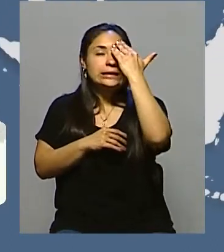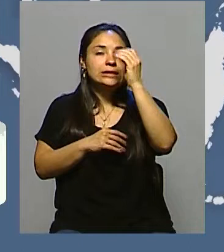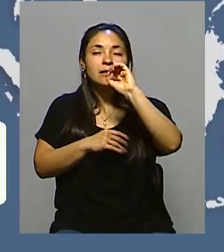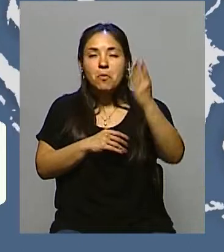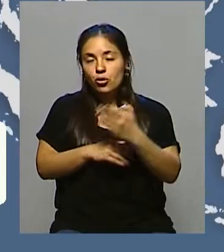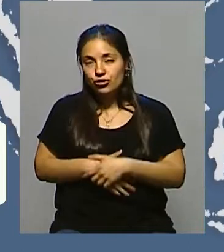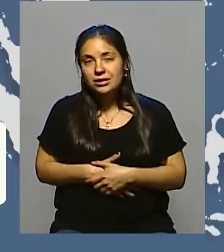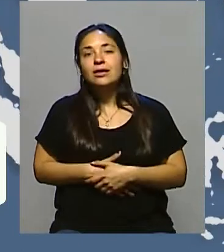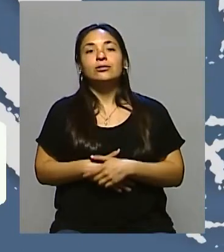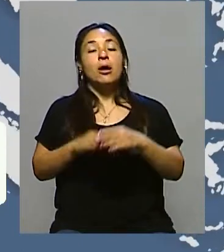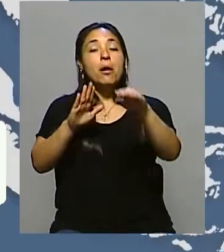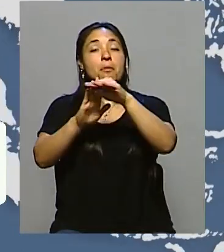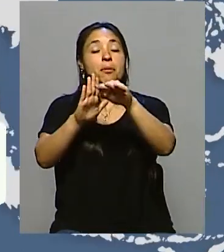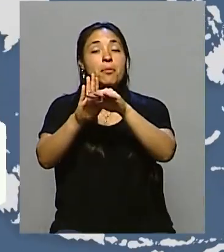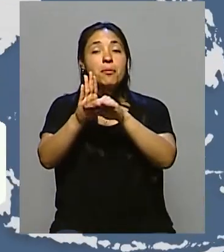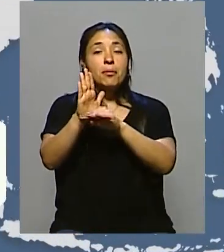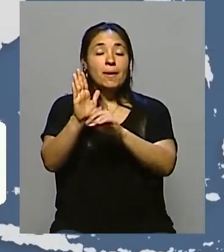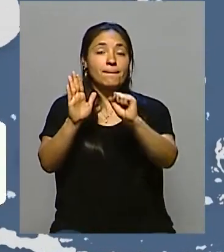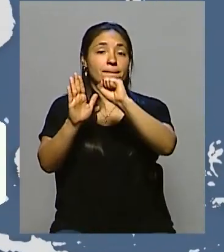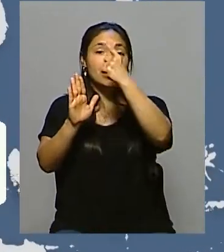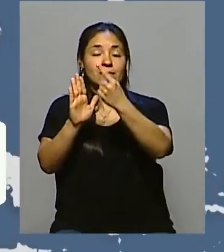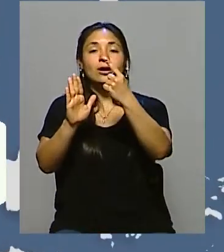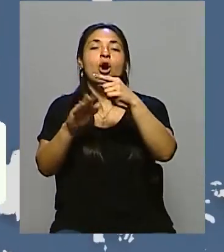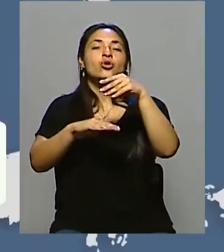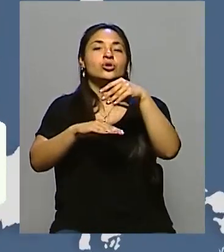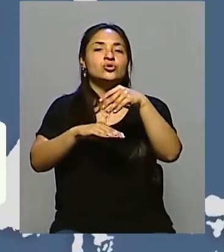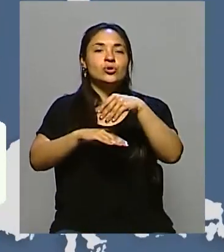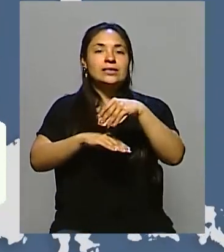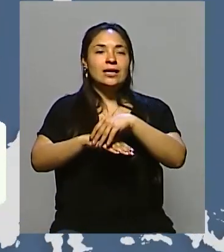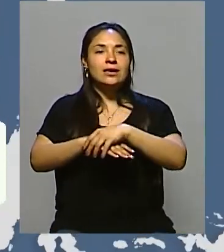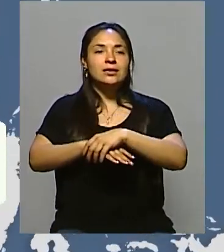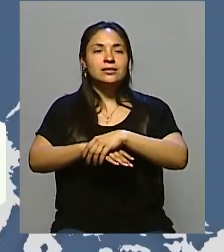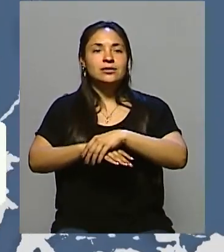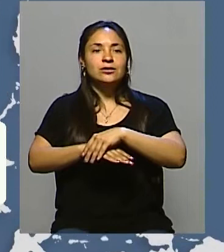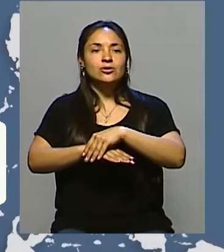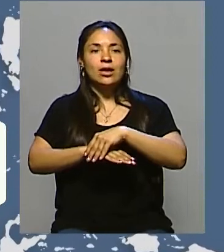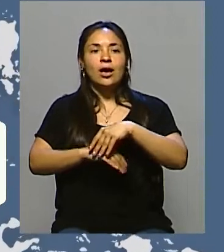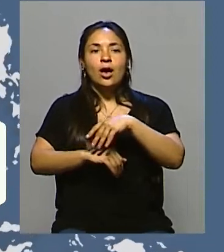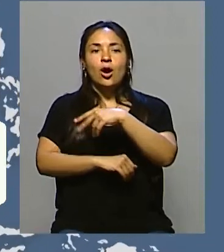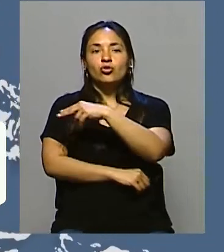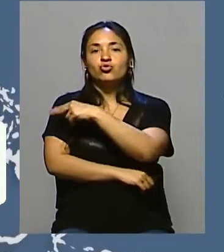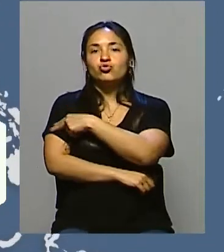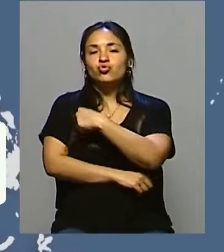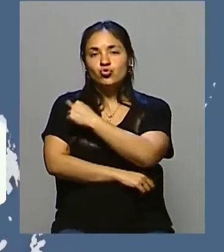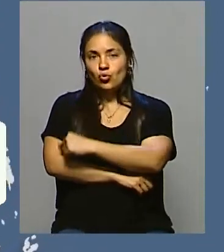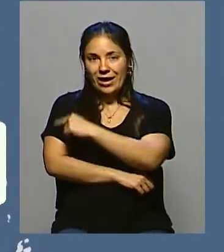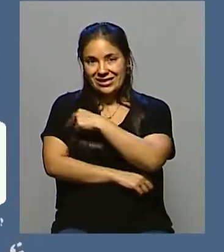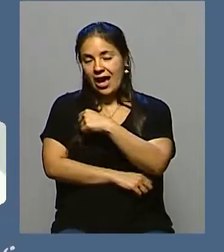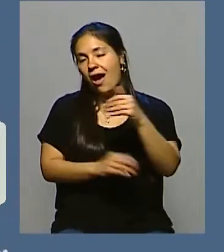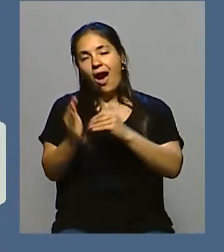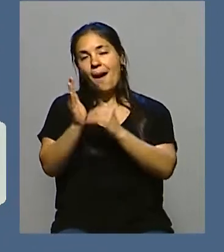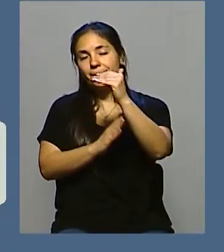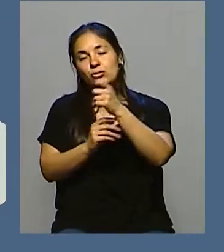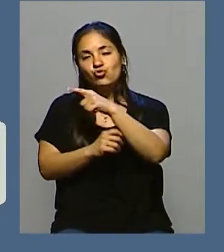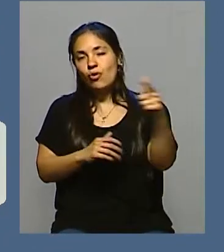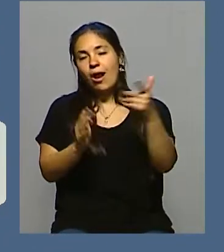veo, obviamente, al primer puesto Suecia, con una suba del 90% de los sueldos. Y